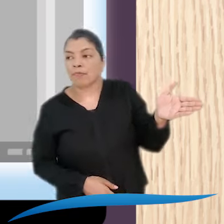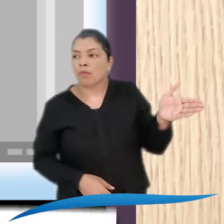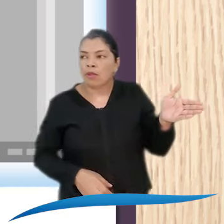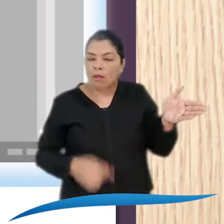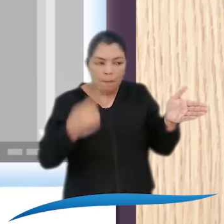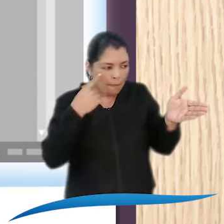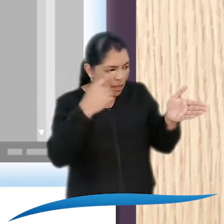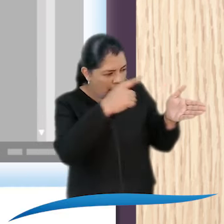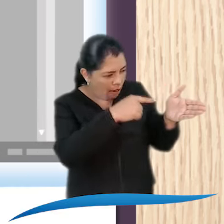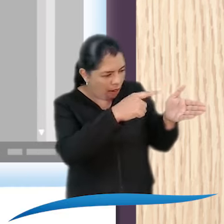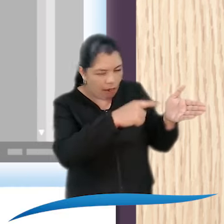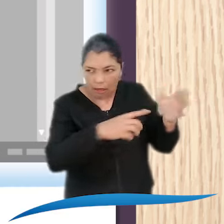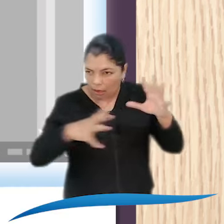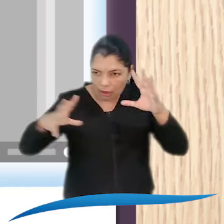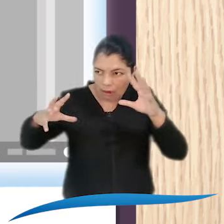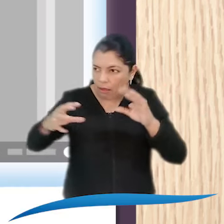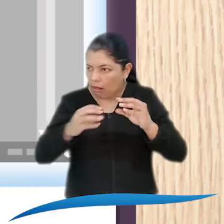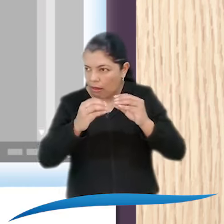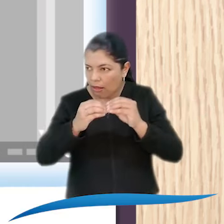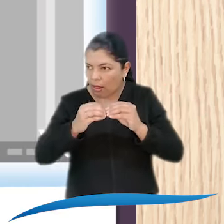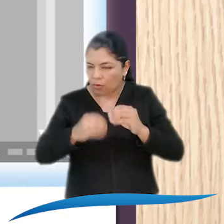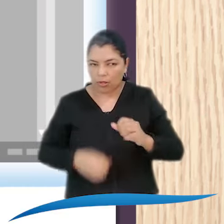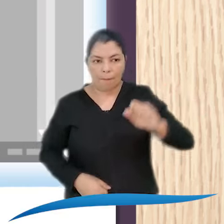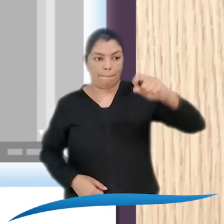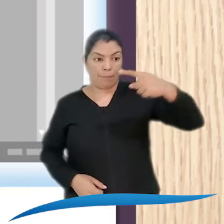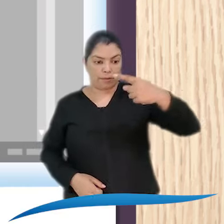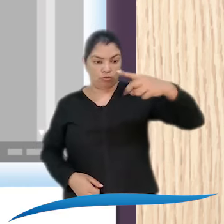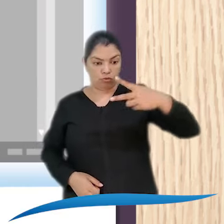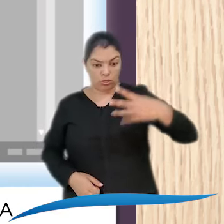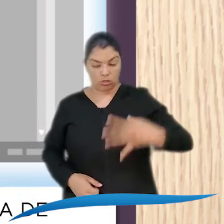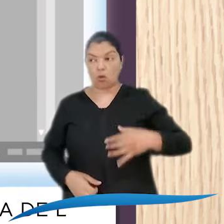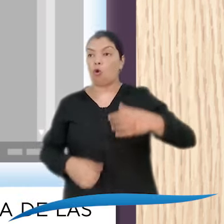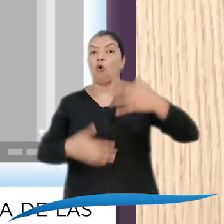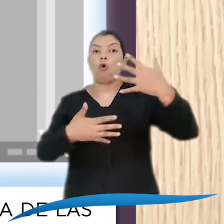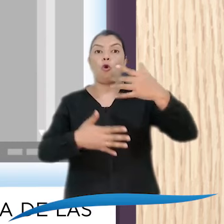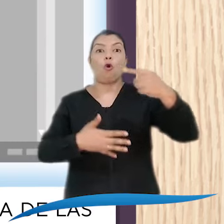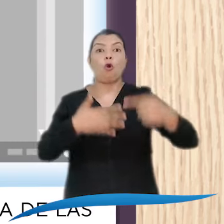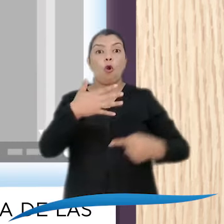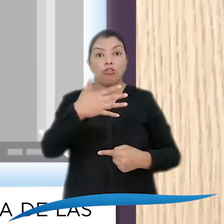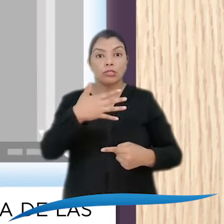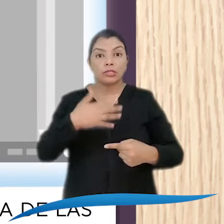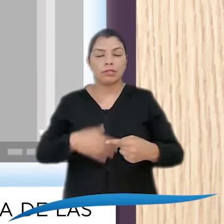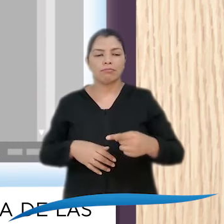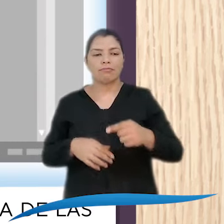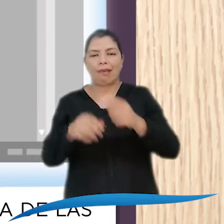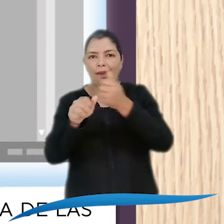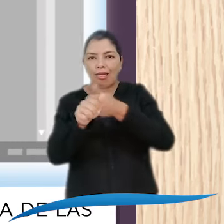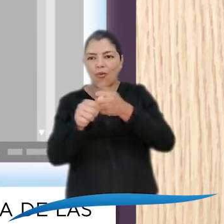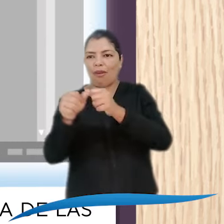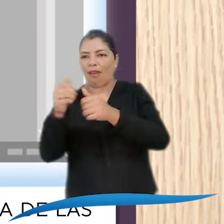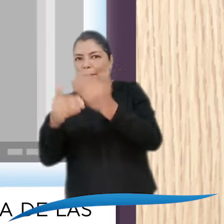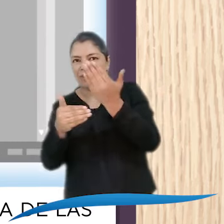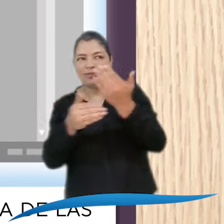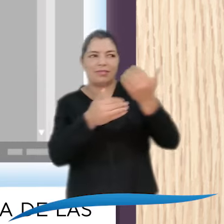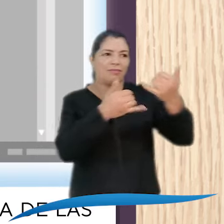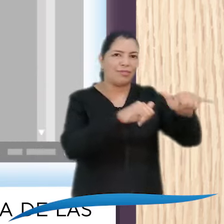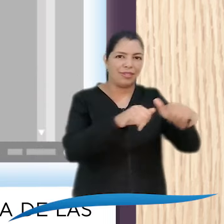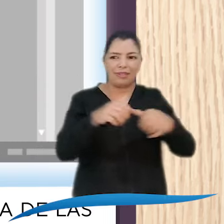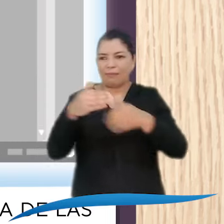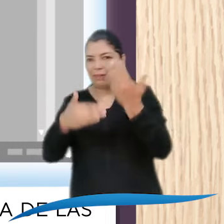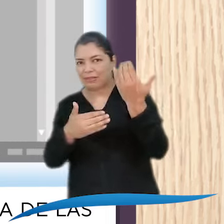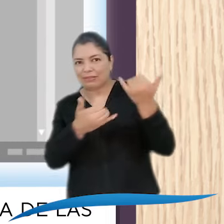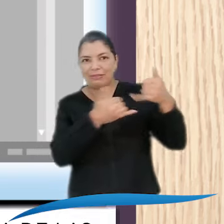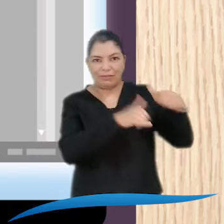tableta y proceden a definir las fechas de inicio y cierre para cada una de las 11 actividades, teniendo en cuenta